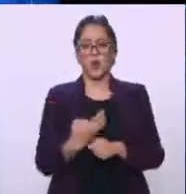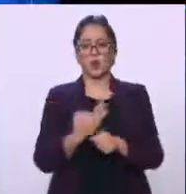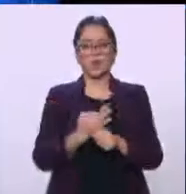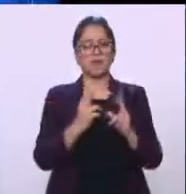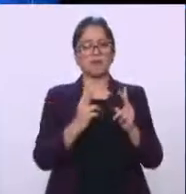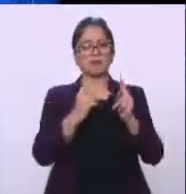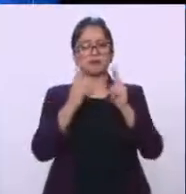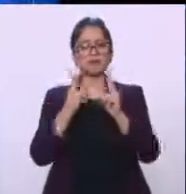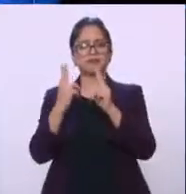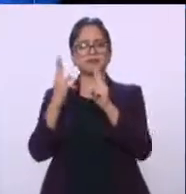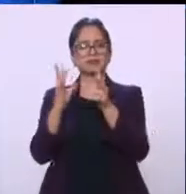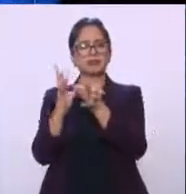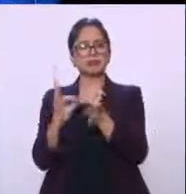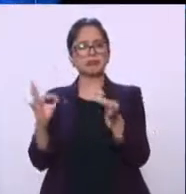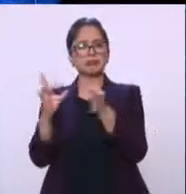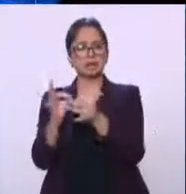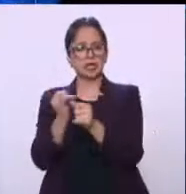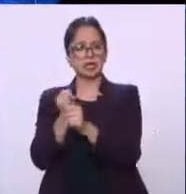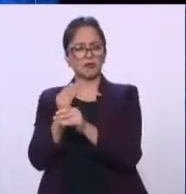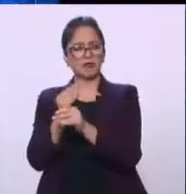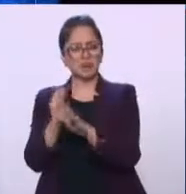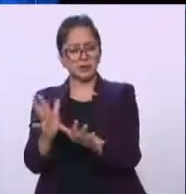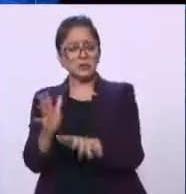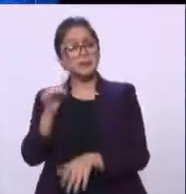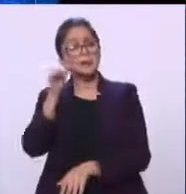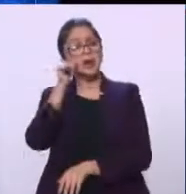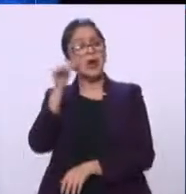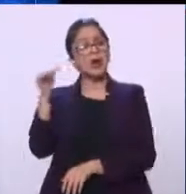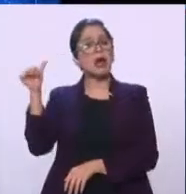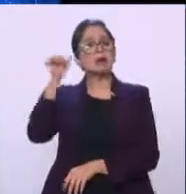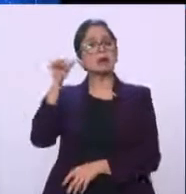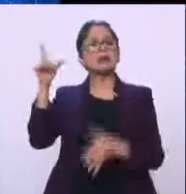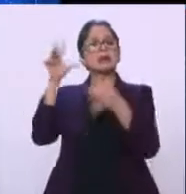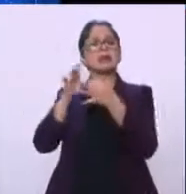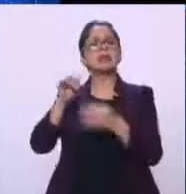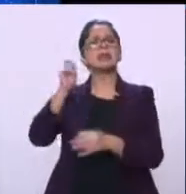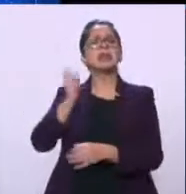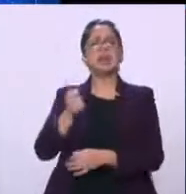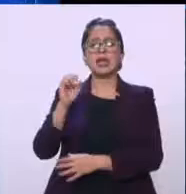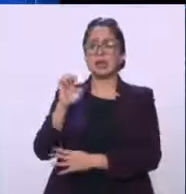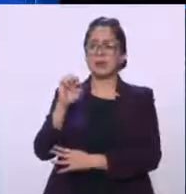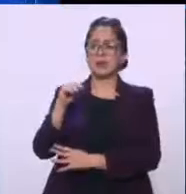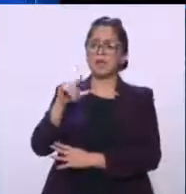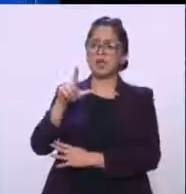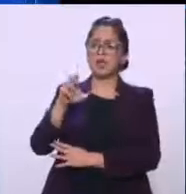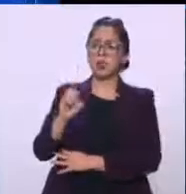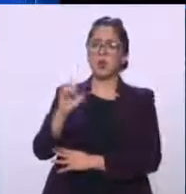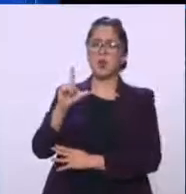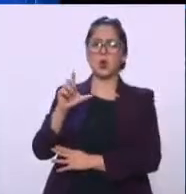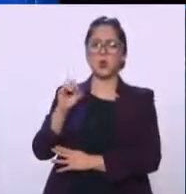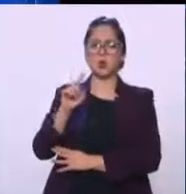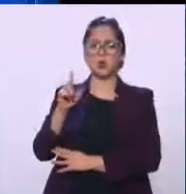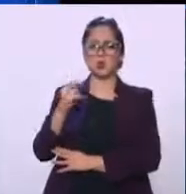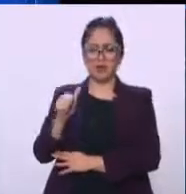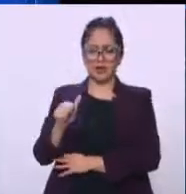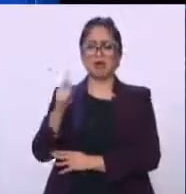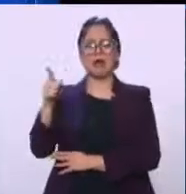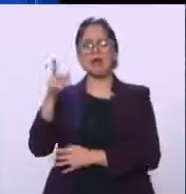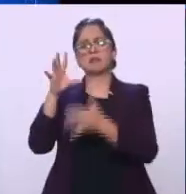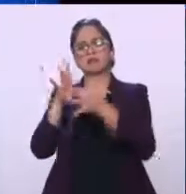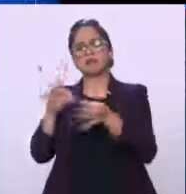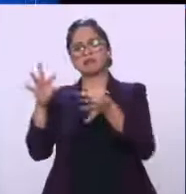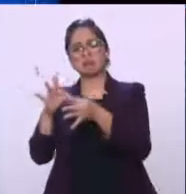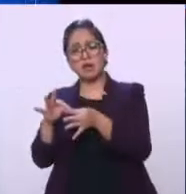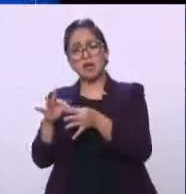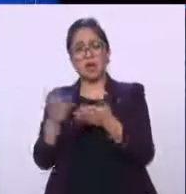ayer hablábamos específicamente de las declaraciones de Emilio Lozoya. Hoy hay una serie de reacciones que me